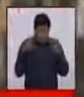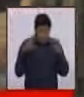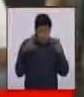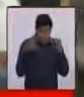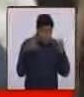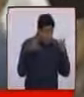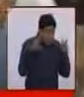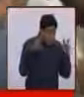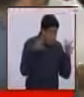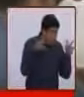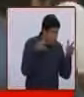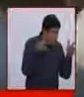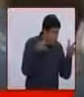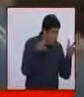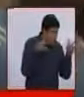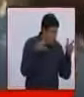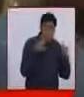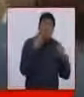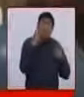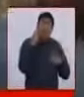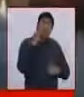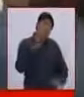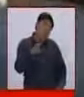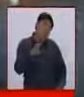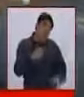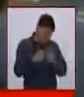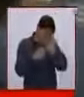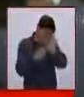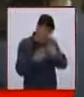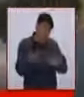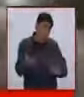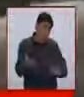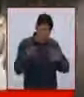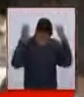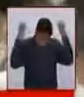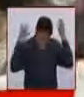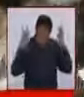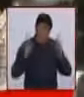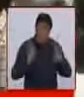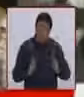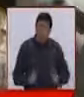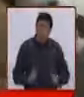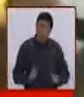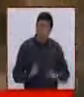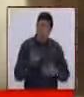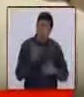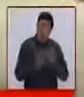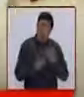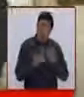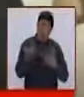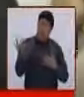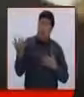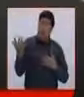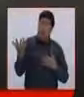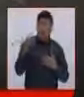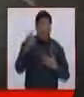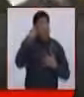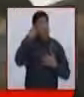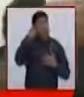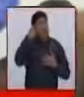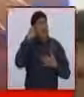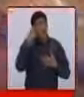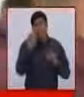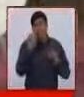acompaña vamos a hacer un poquito de esfuerzo para mostrar la cantidad de víctimas si me acompañan por favor pensarán que